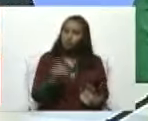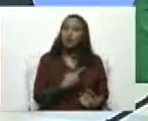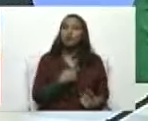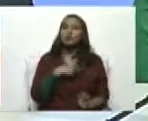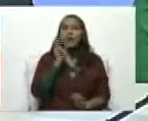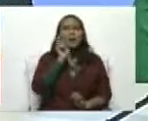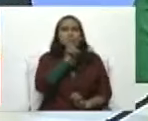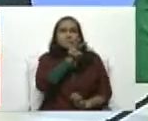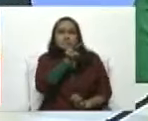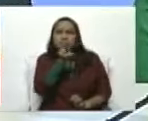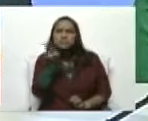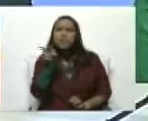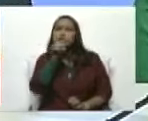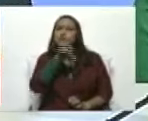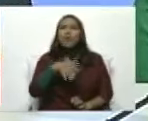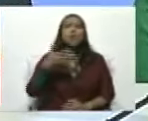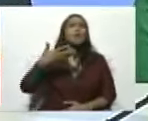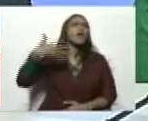Quinta República.